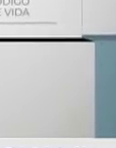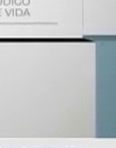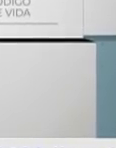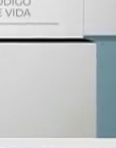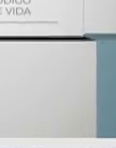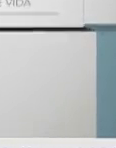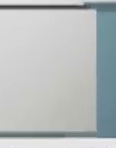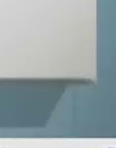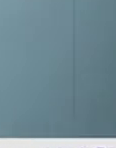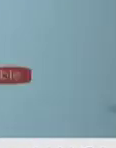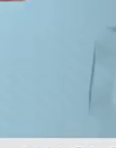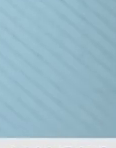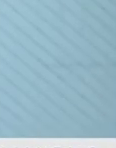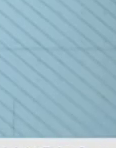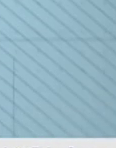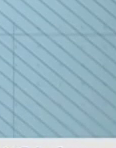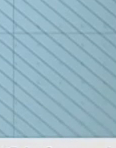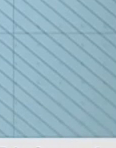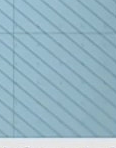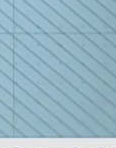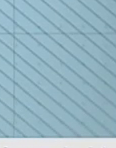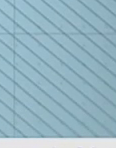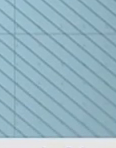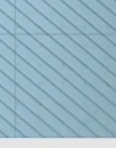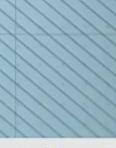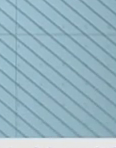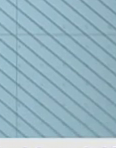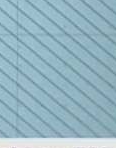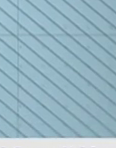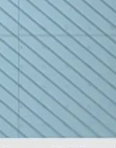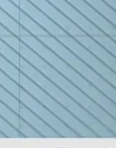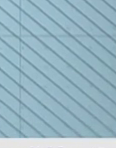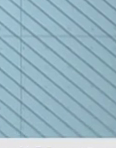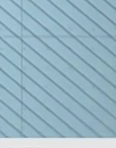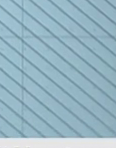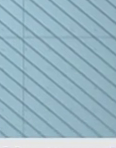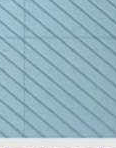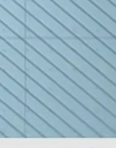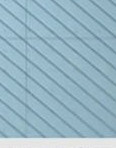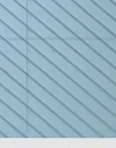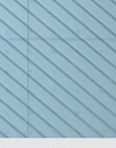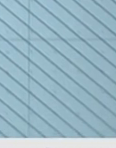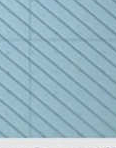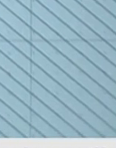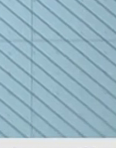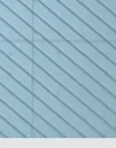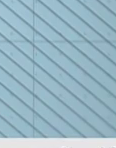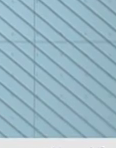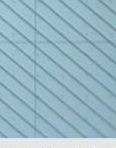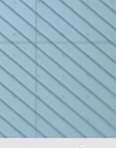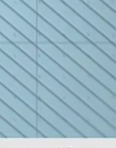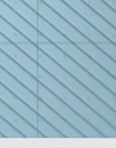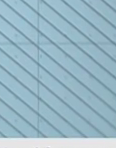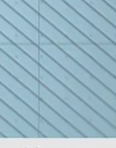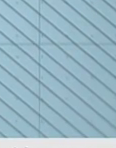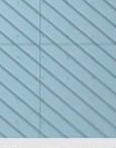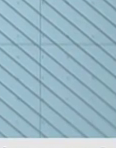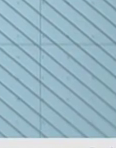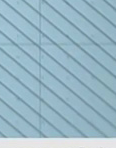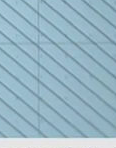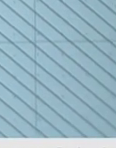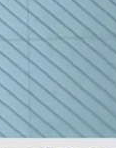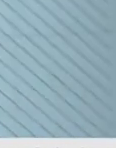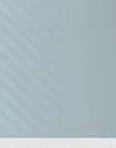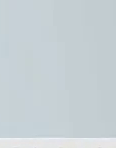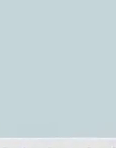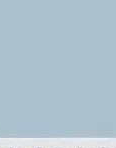actividades saludables al aire libre. Durante la nueva normalidad, de tu estilo de vida depende tu seguridad y la de los que te